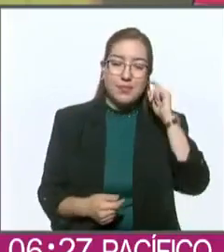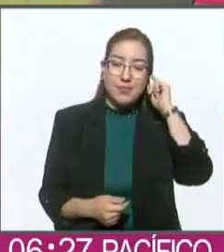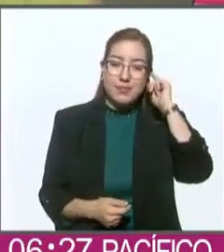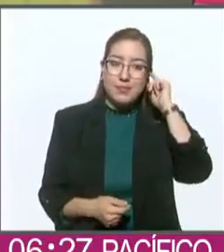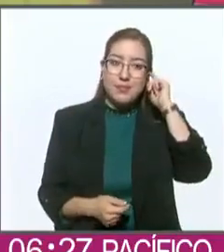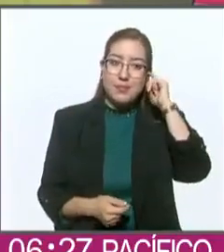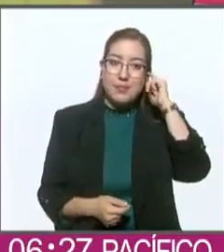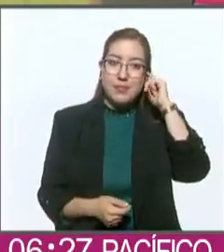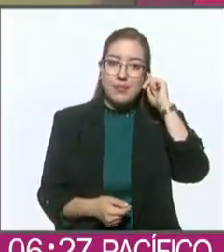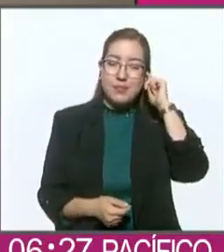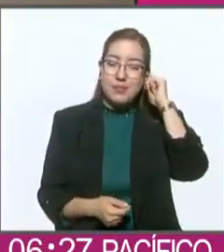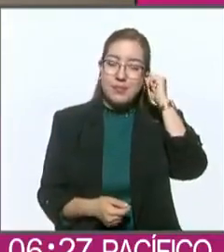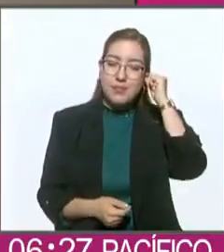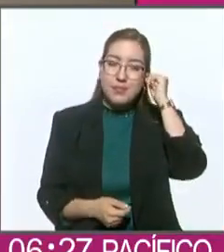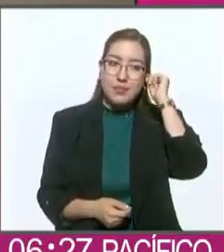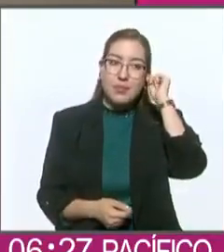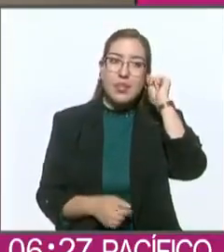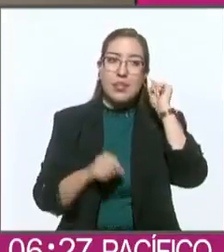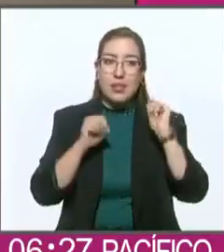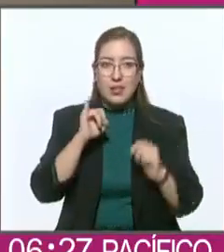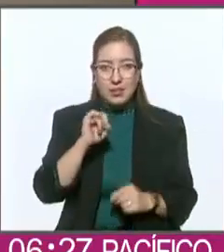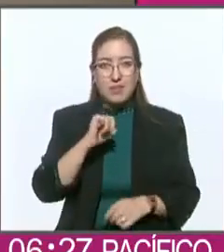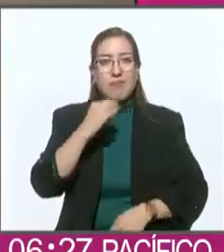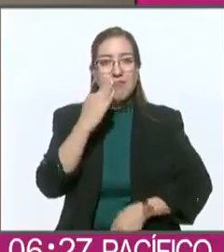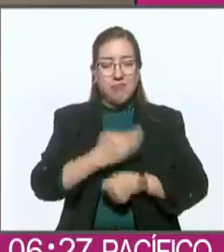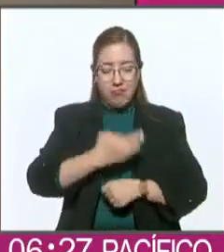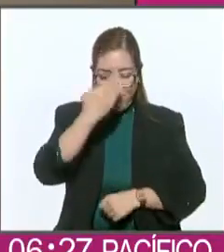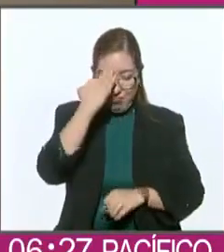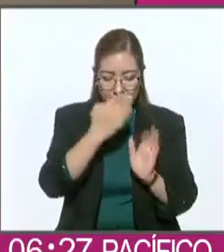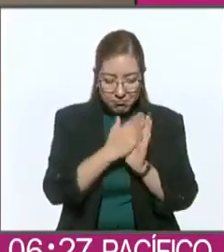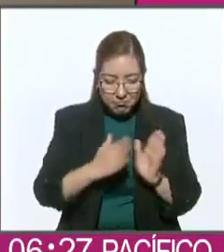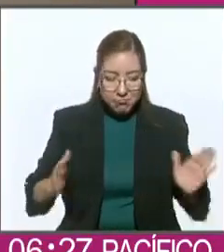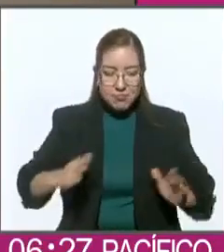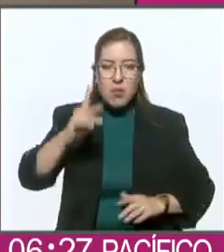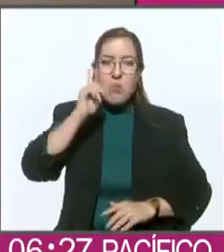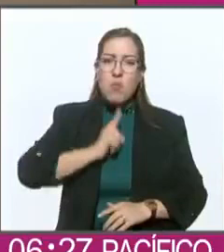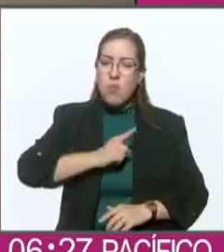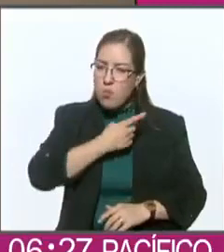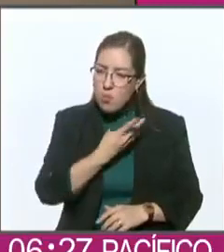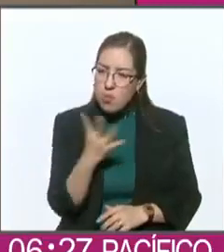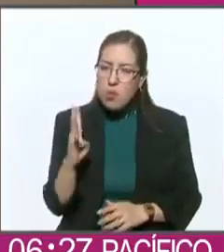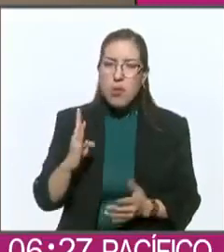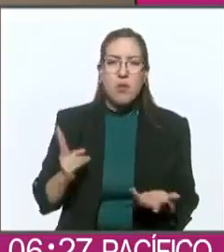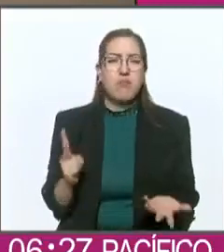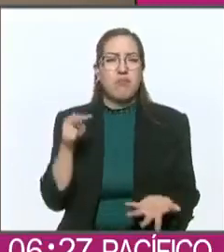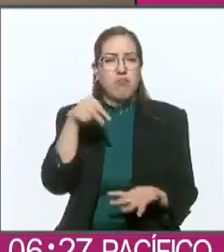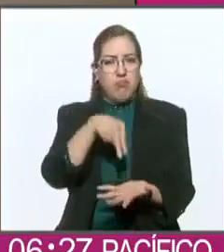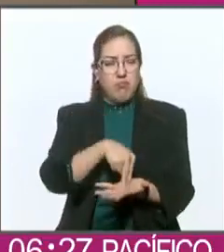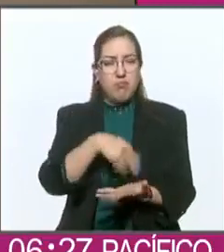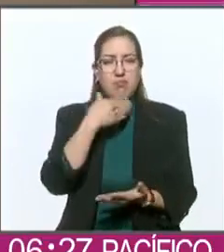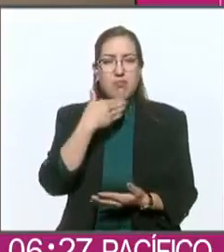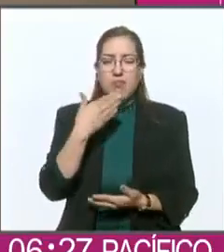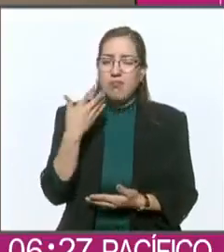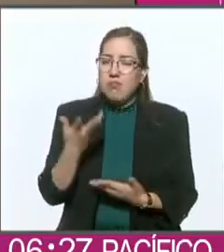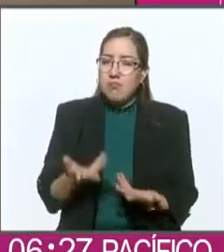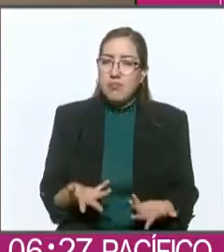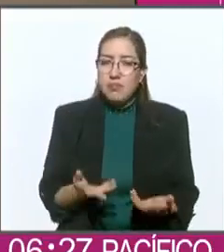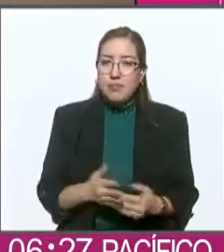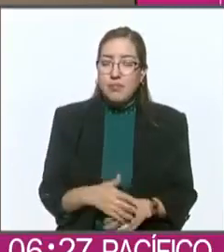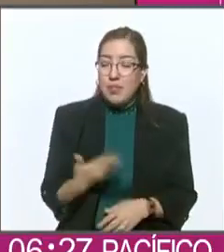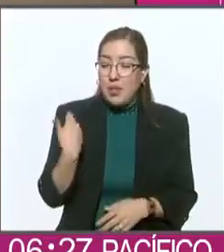Este indudablemente es el tiempo de las mujeres. Llegamos a la ciudadanía apenas